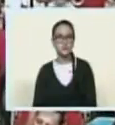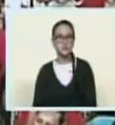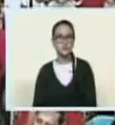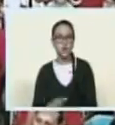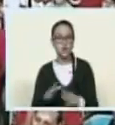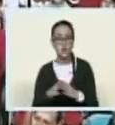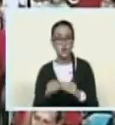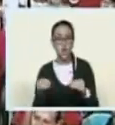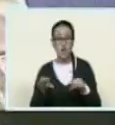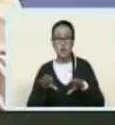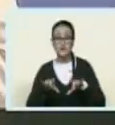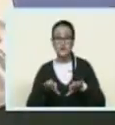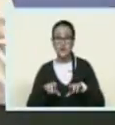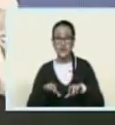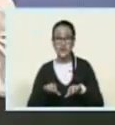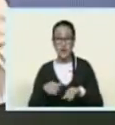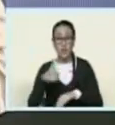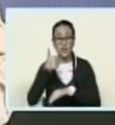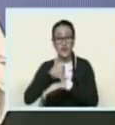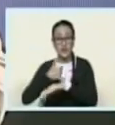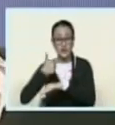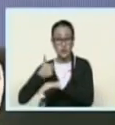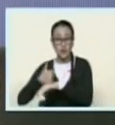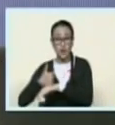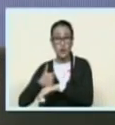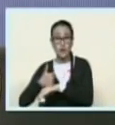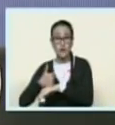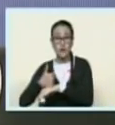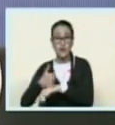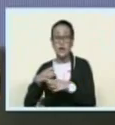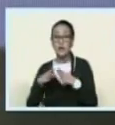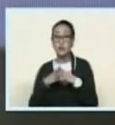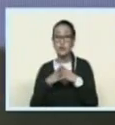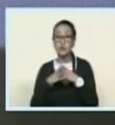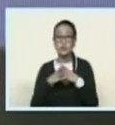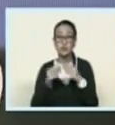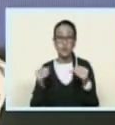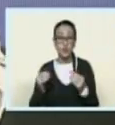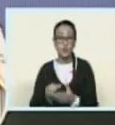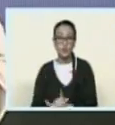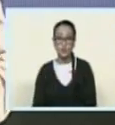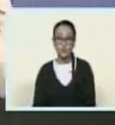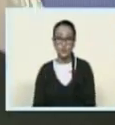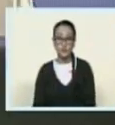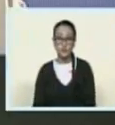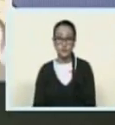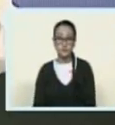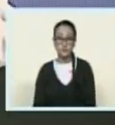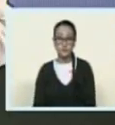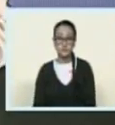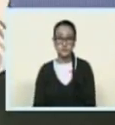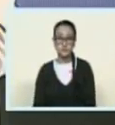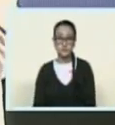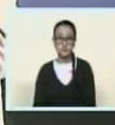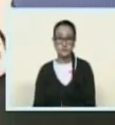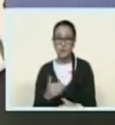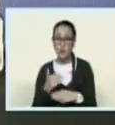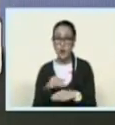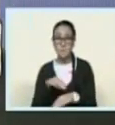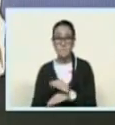Todos los secretarios, los directores, todos, así como los